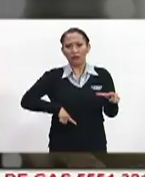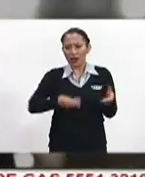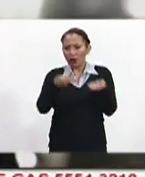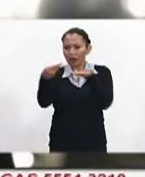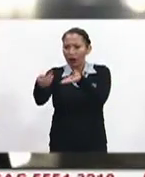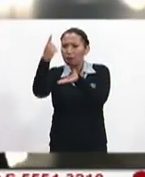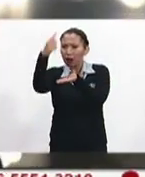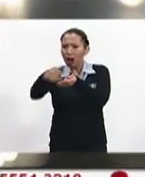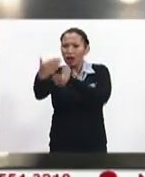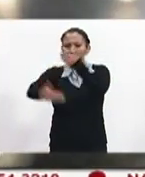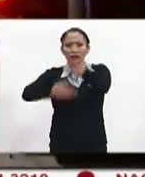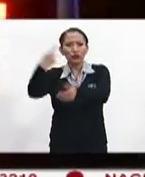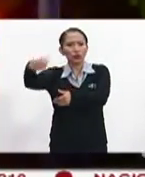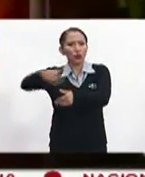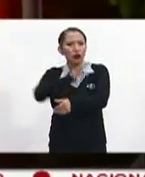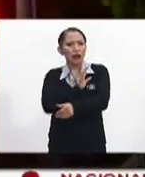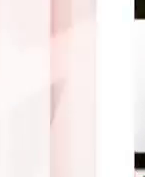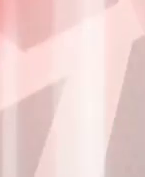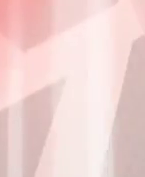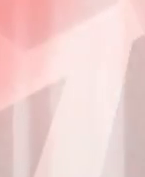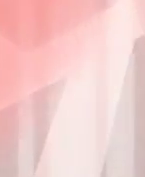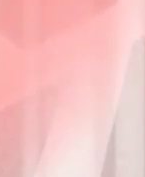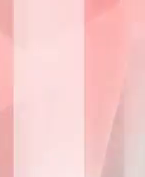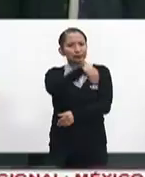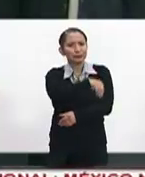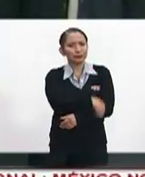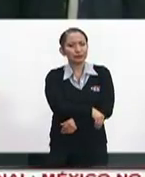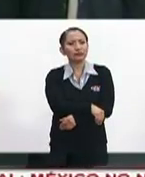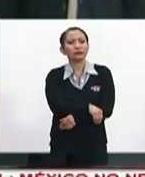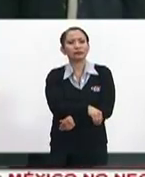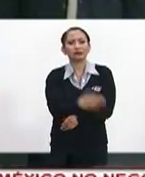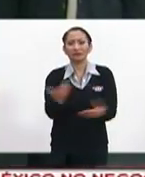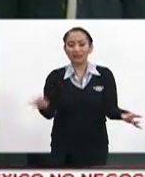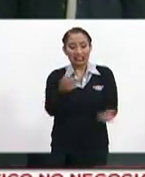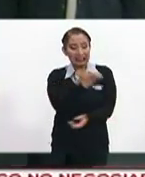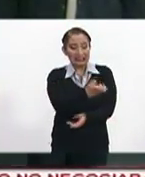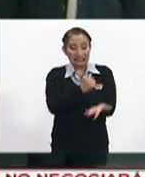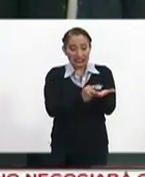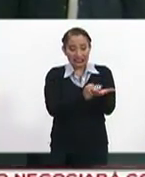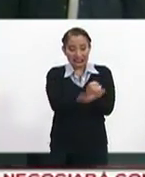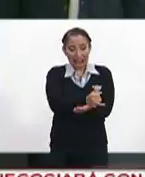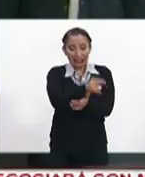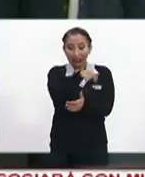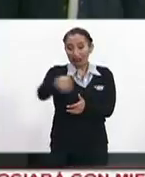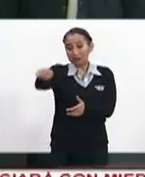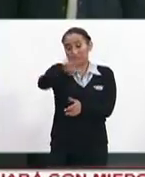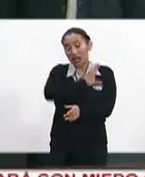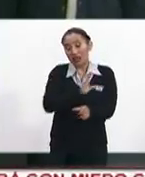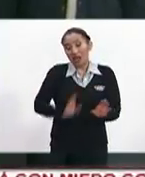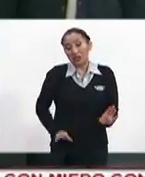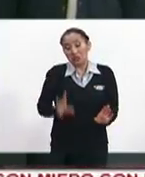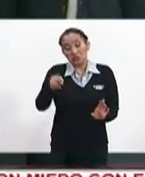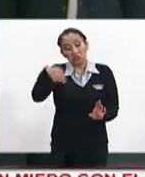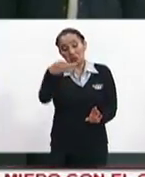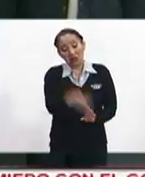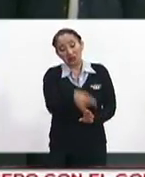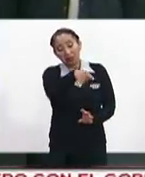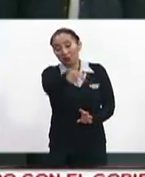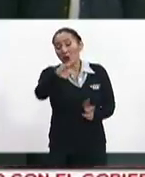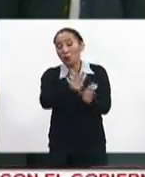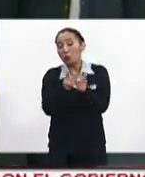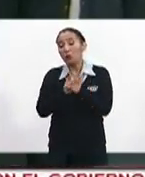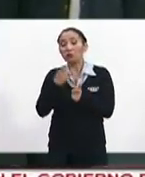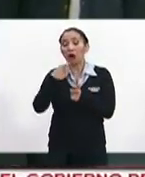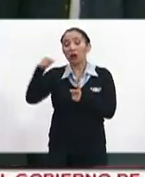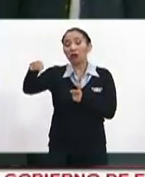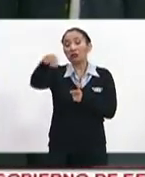gobierno para el desarrollo de sus campañas. Es una decisión de los candidatos, de los partidos y